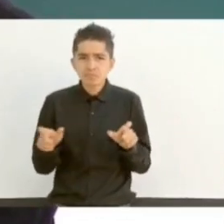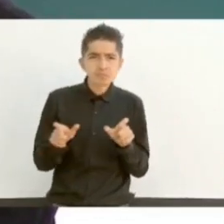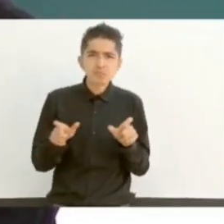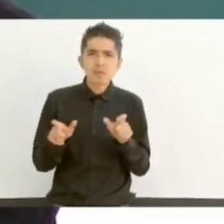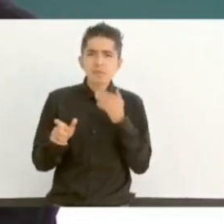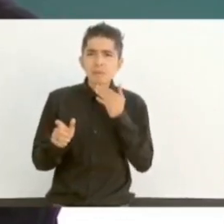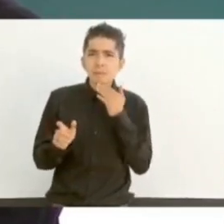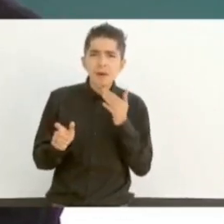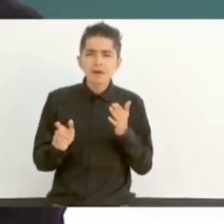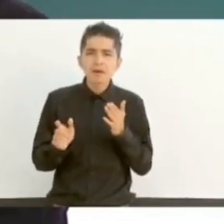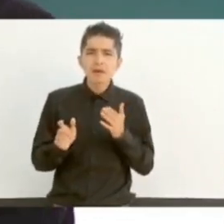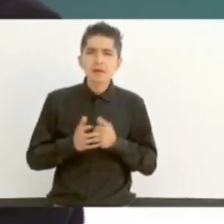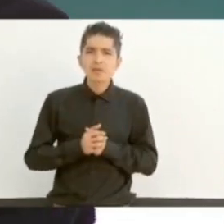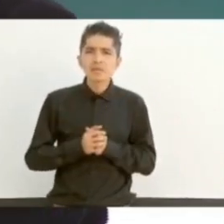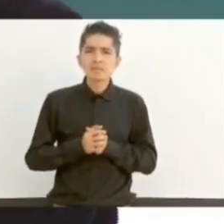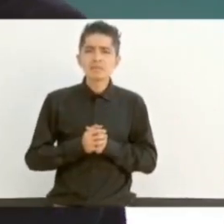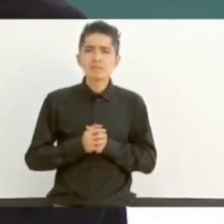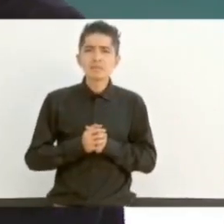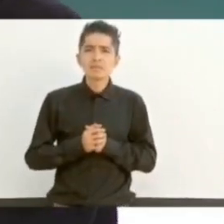de